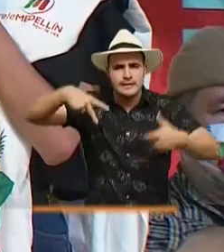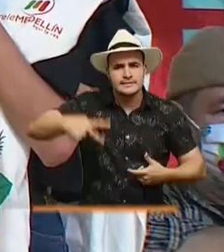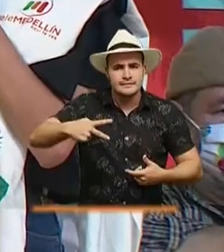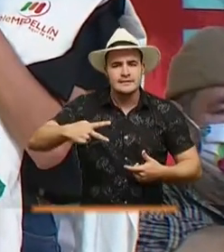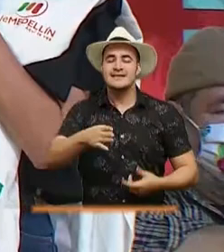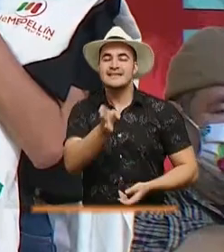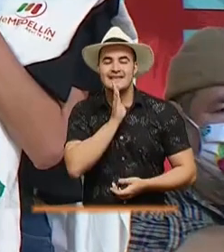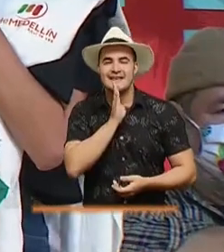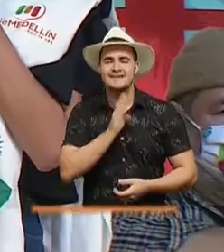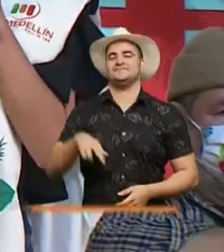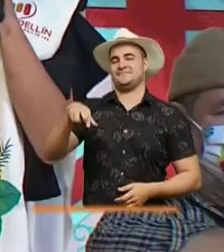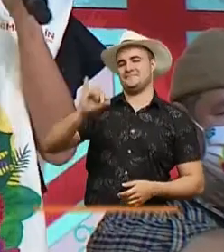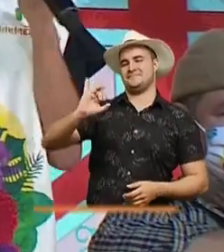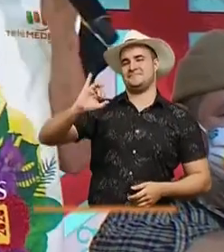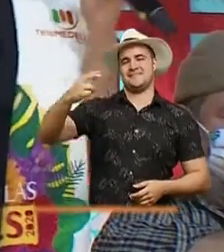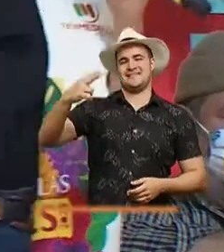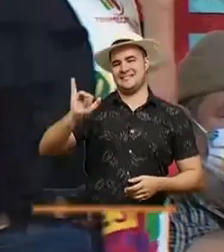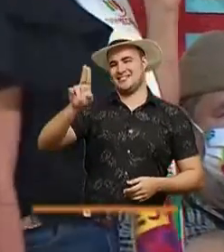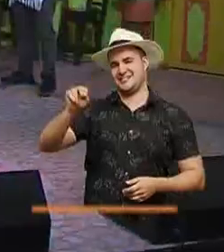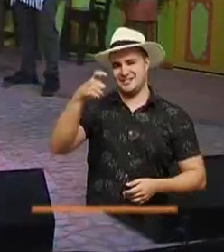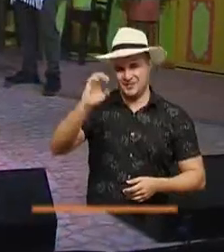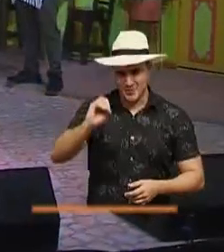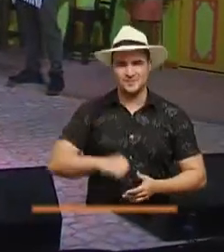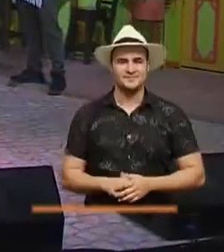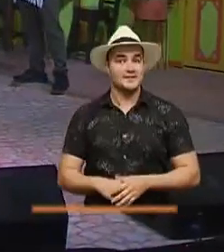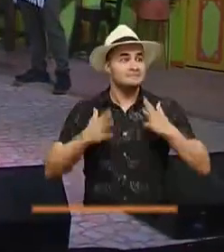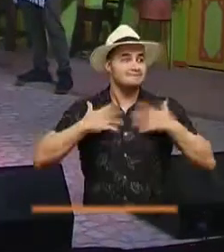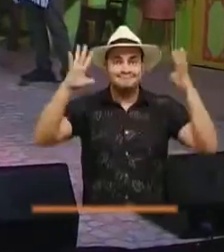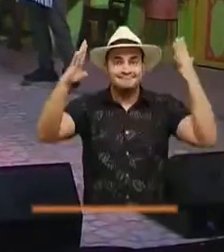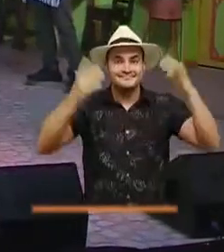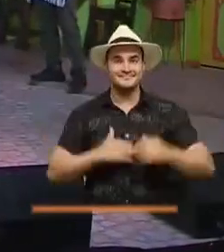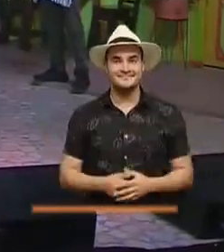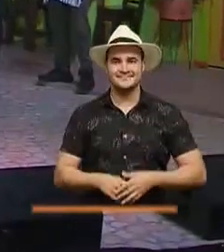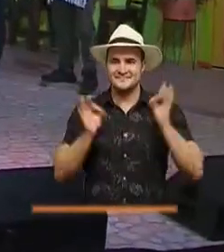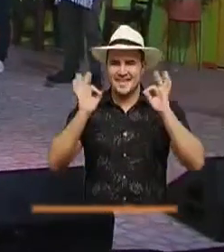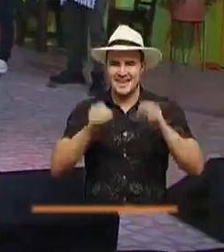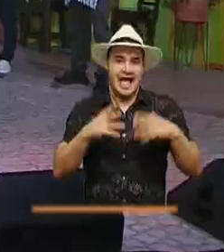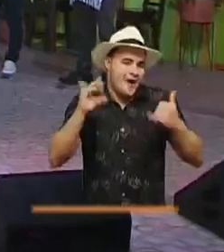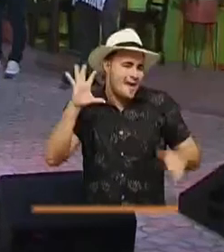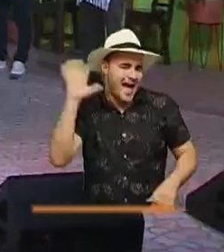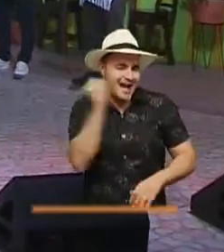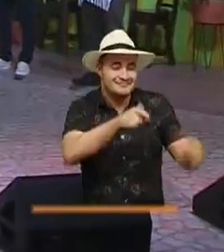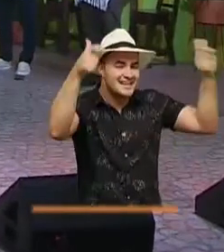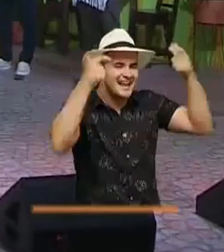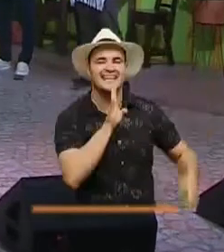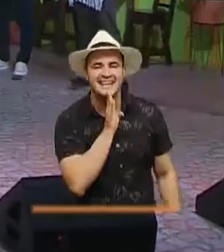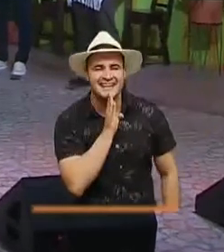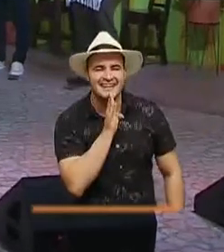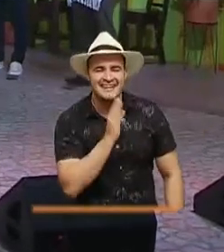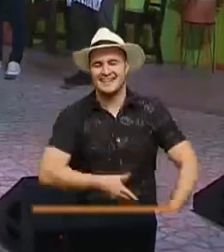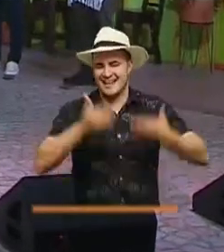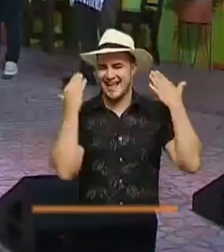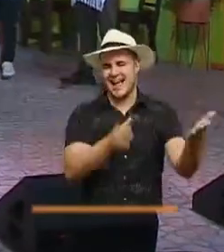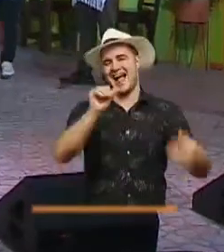es Pichingo Diego Alexander Gómez. Felicitaciones, tenemos el nombre del rey también, entonces sería